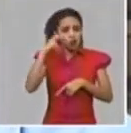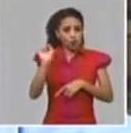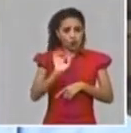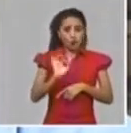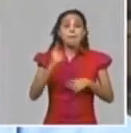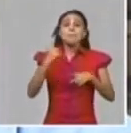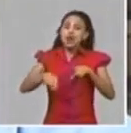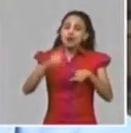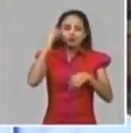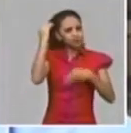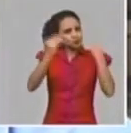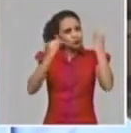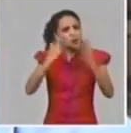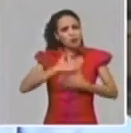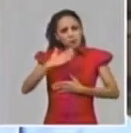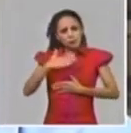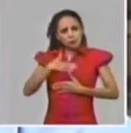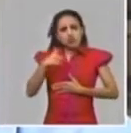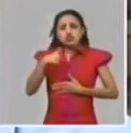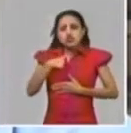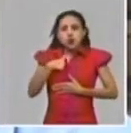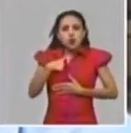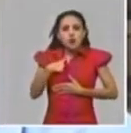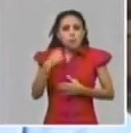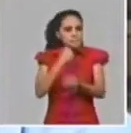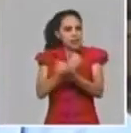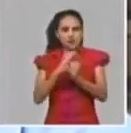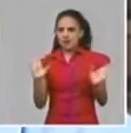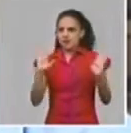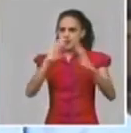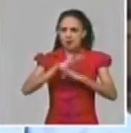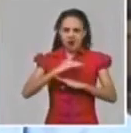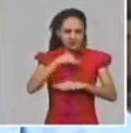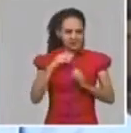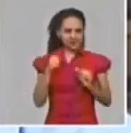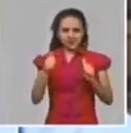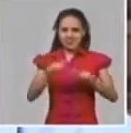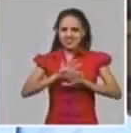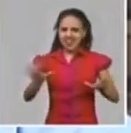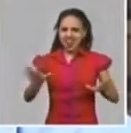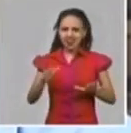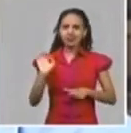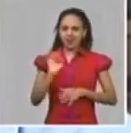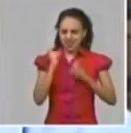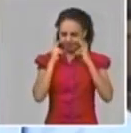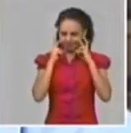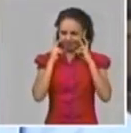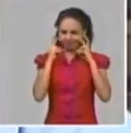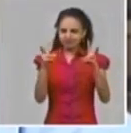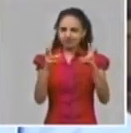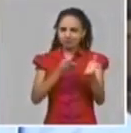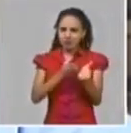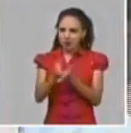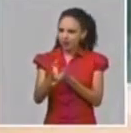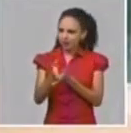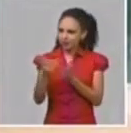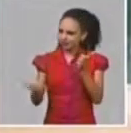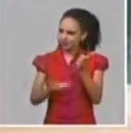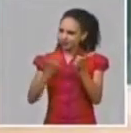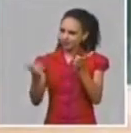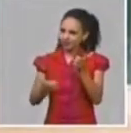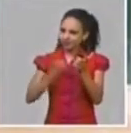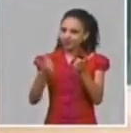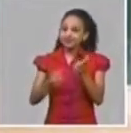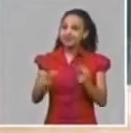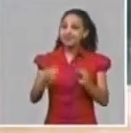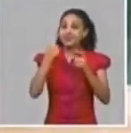que ya estoy fuera de peligro y que aquí hay el día para rato y vamos a seguir batallando. Se hizo